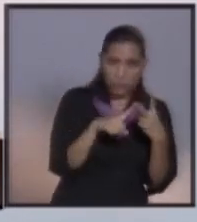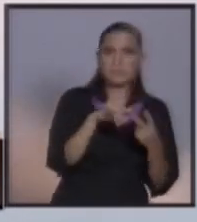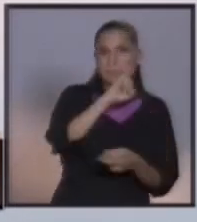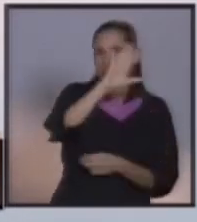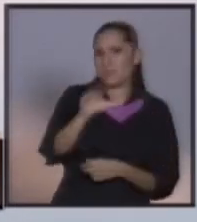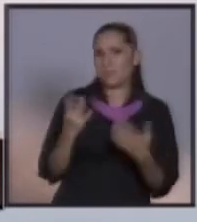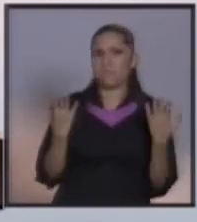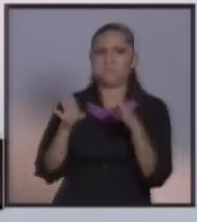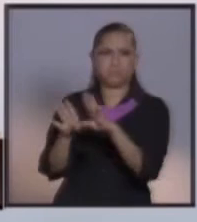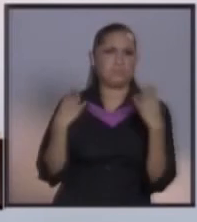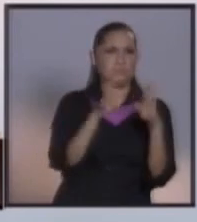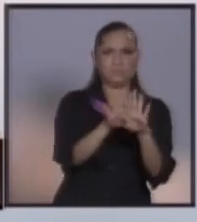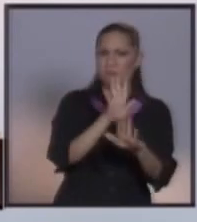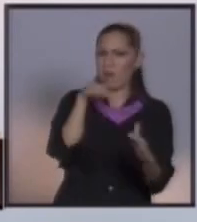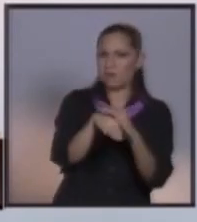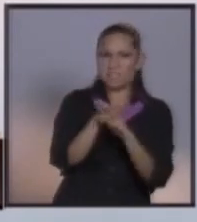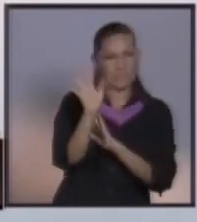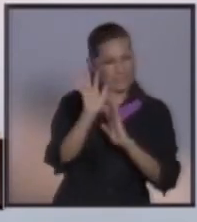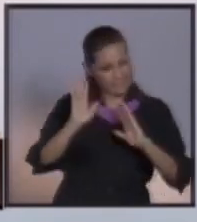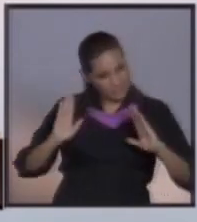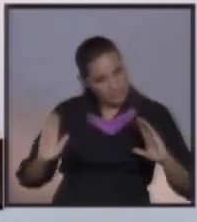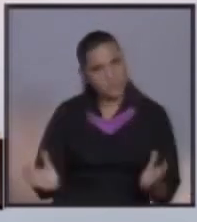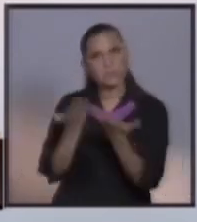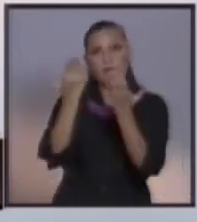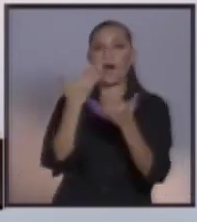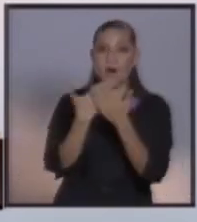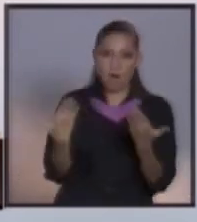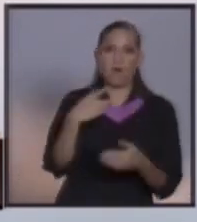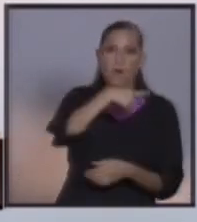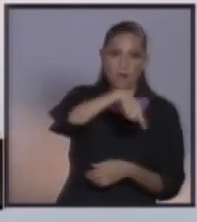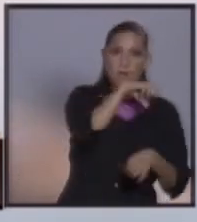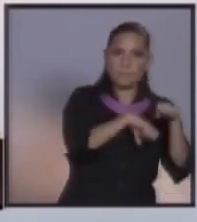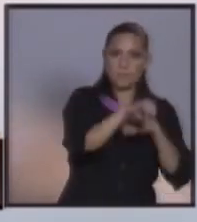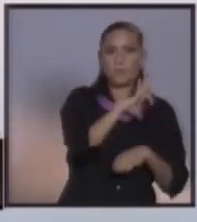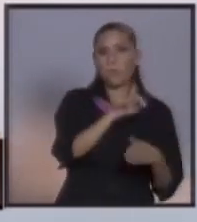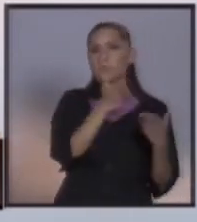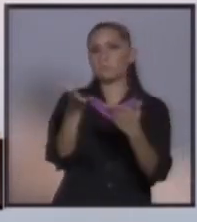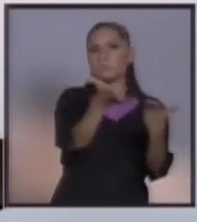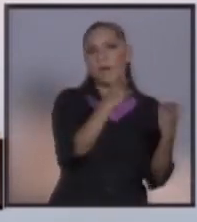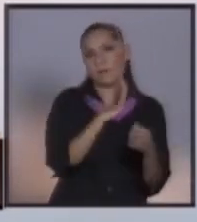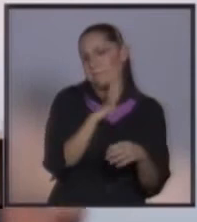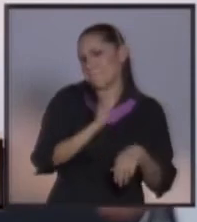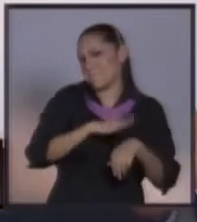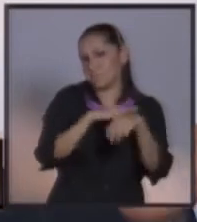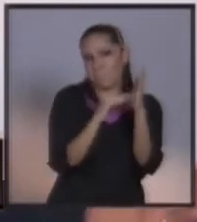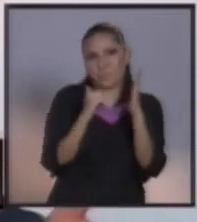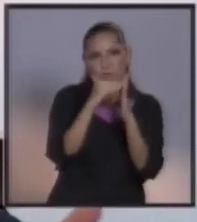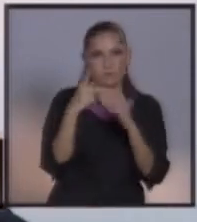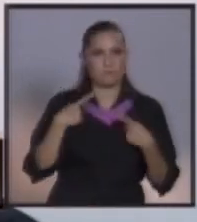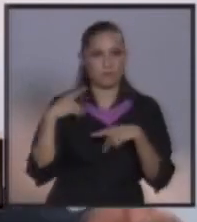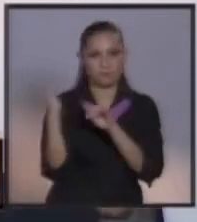que ampliaran sus plantas y hoy generan más de 3,000 empleos. Estoy convencido de que sí se puede llevar a México ante